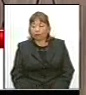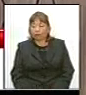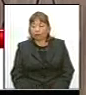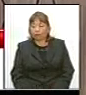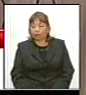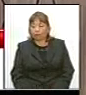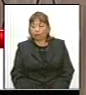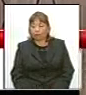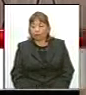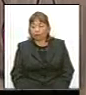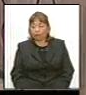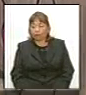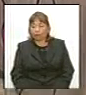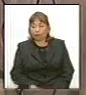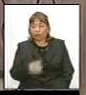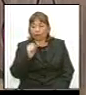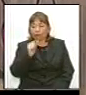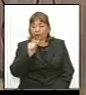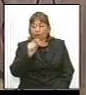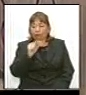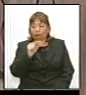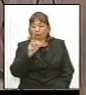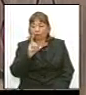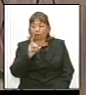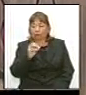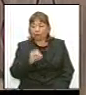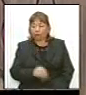Pues está en uso la palabra la congresista Salgado.